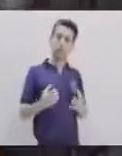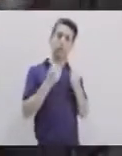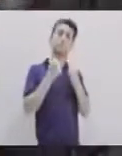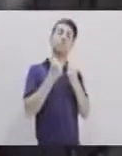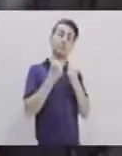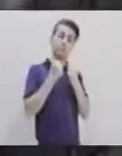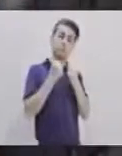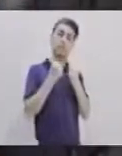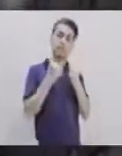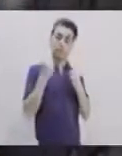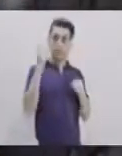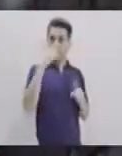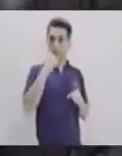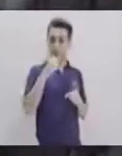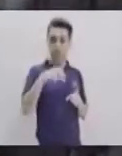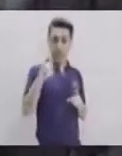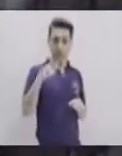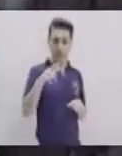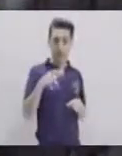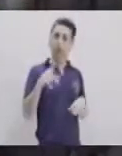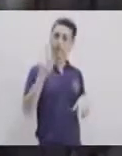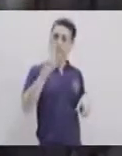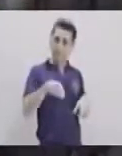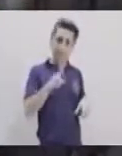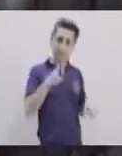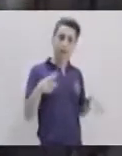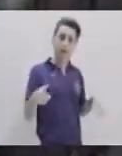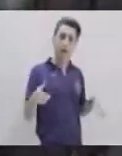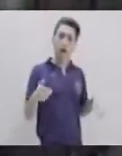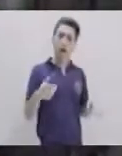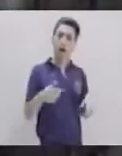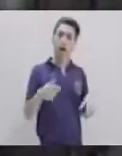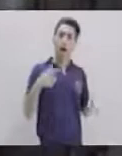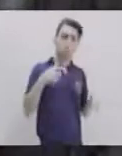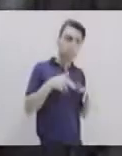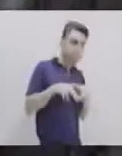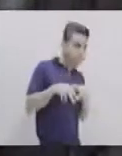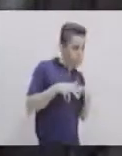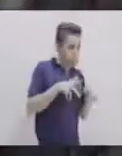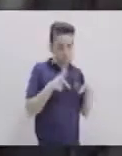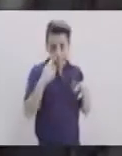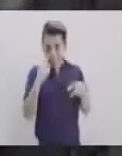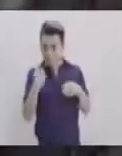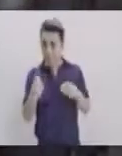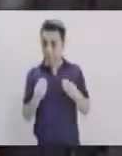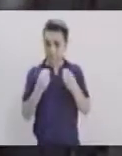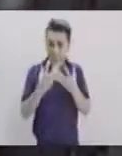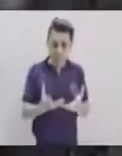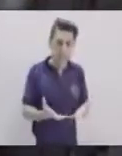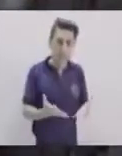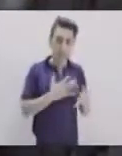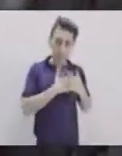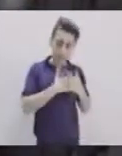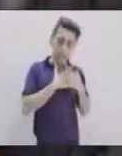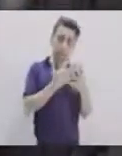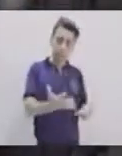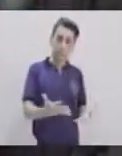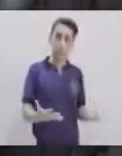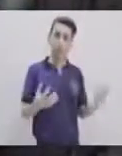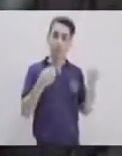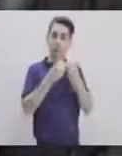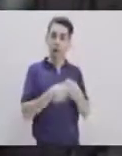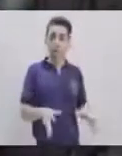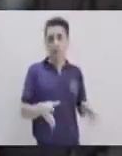personas que deben caminar y entregar lo que han perdido. Entonces sí se requiere de